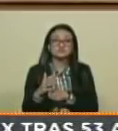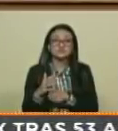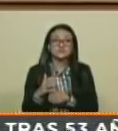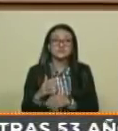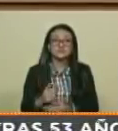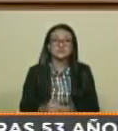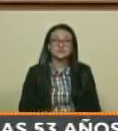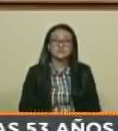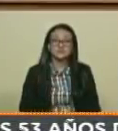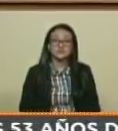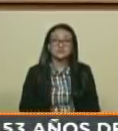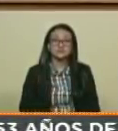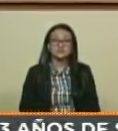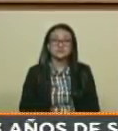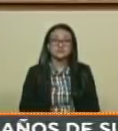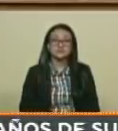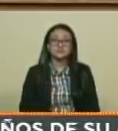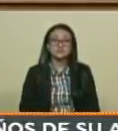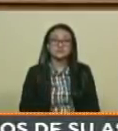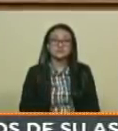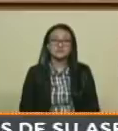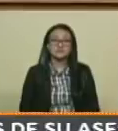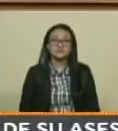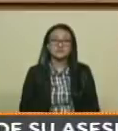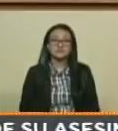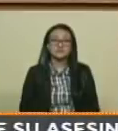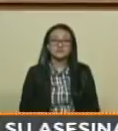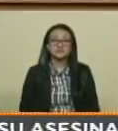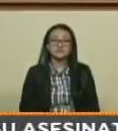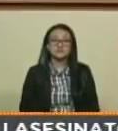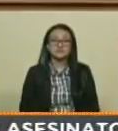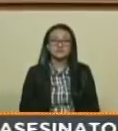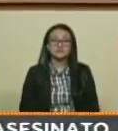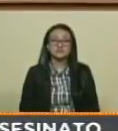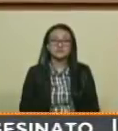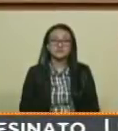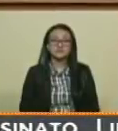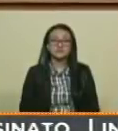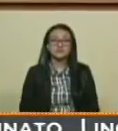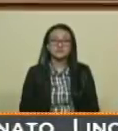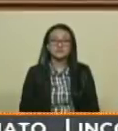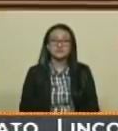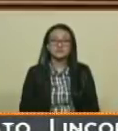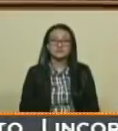sustitutiva menos gravosa de privativa de libertad.